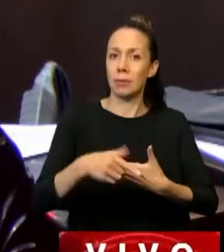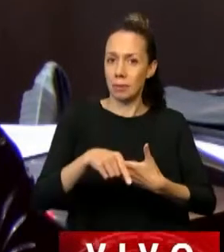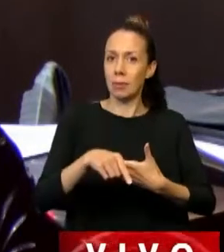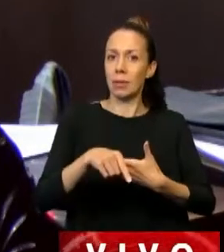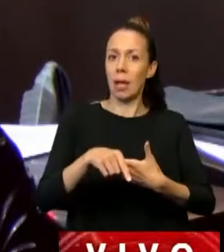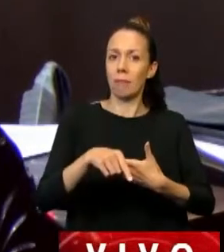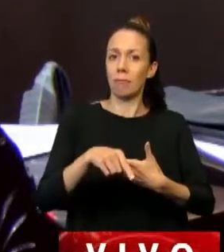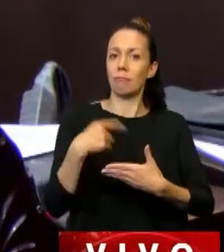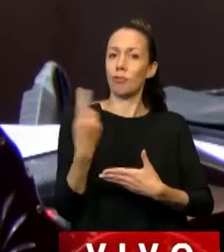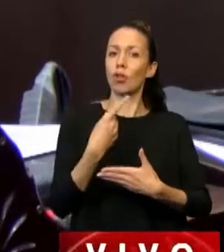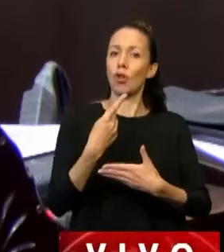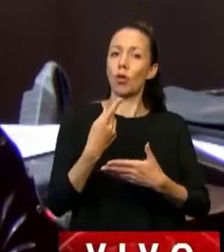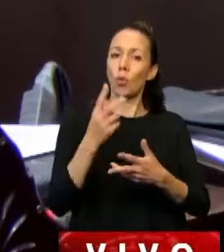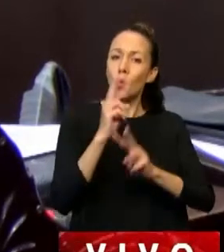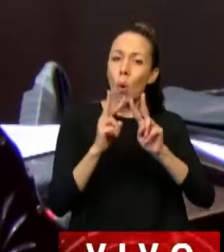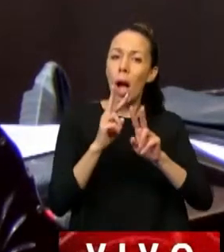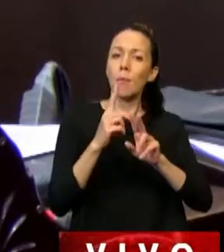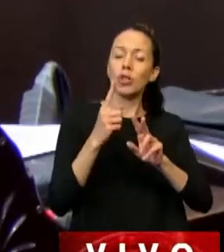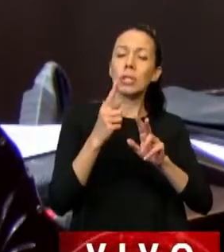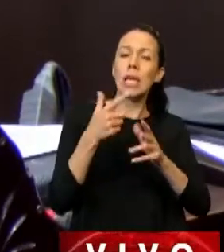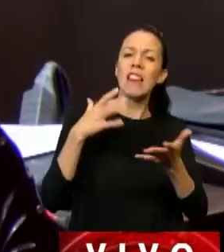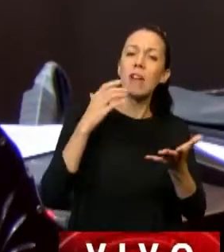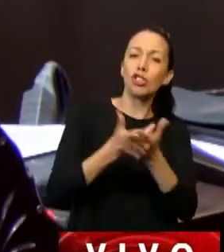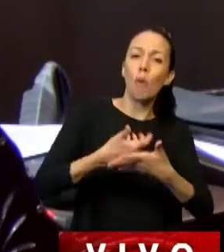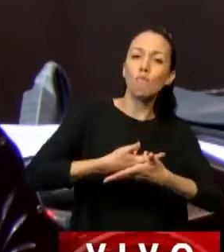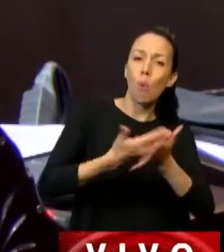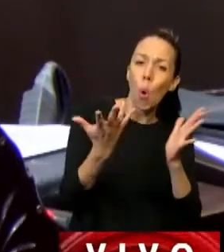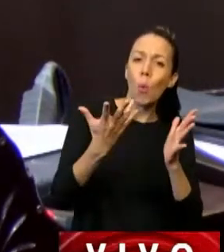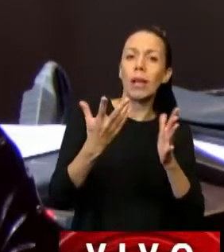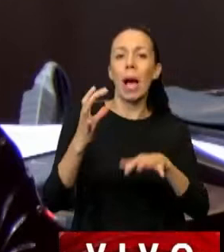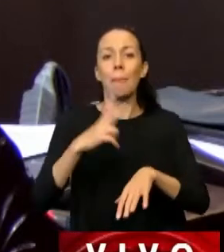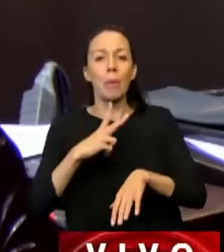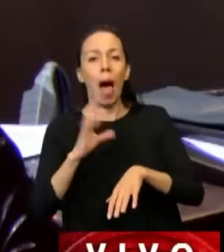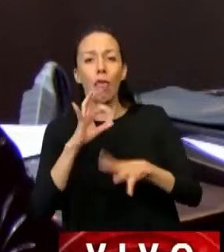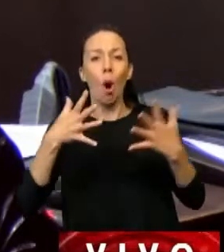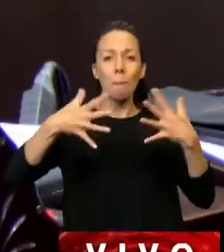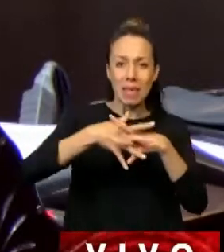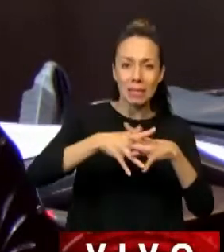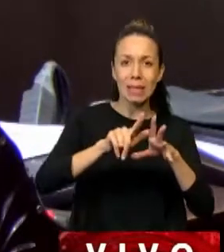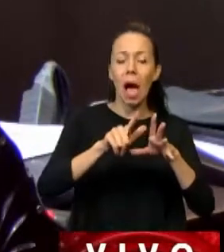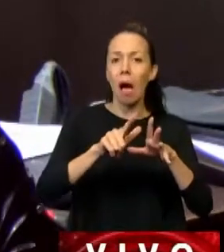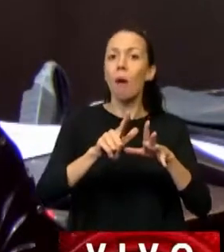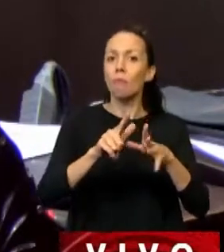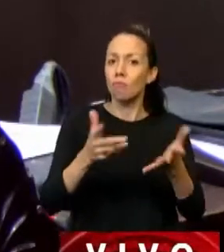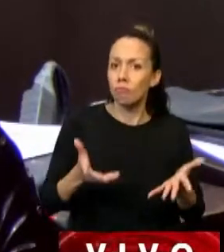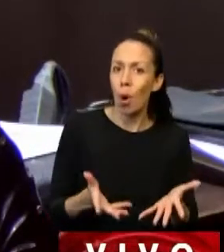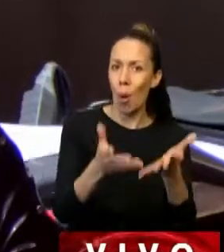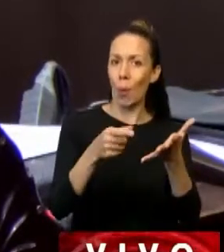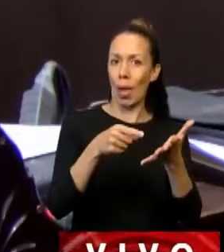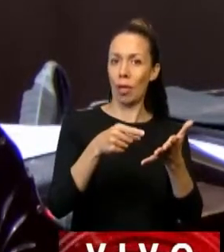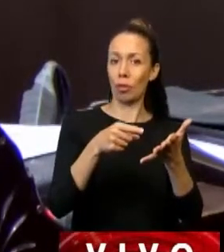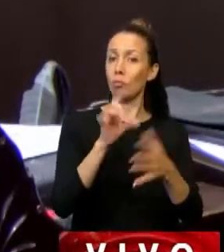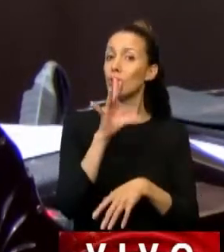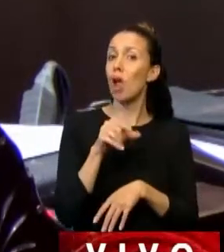fomentando proyectos de inversión pública, privada o mixta, pero que no solo eso, estos